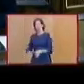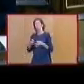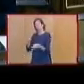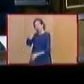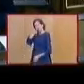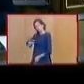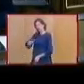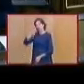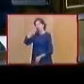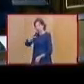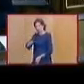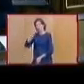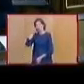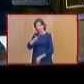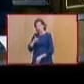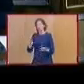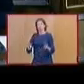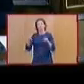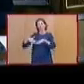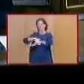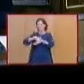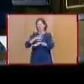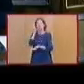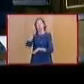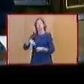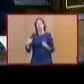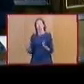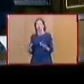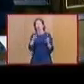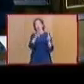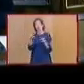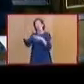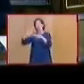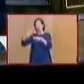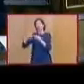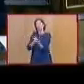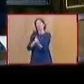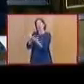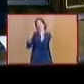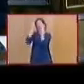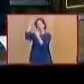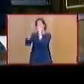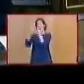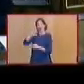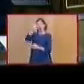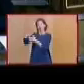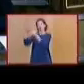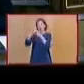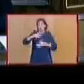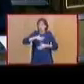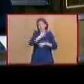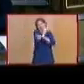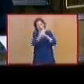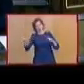También es fundamental la negociación de la nueva política agraria comunitaria porque nuestra agricultura es diferente como así la